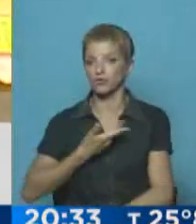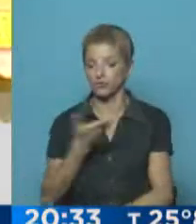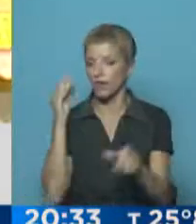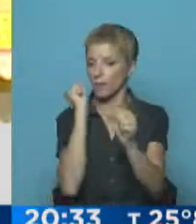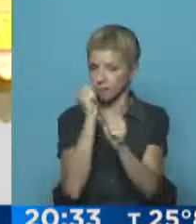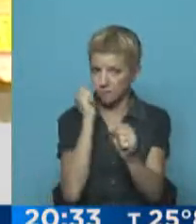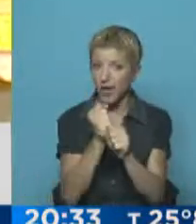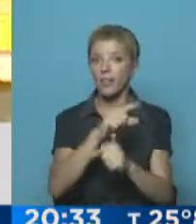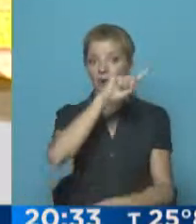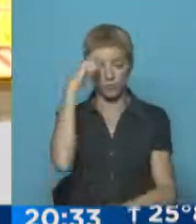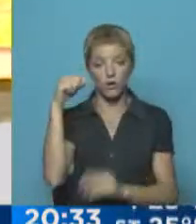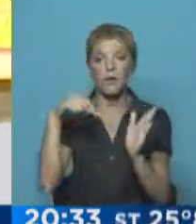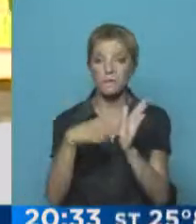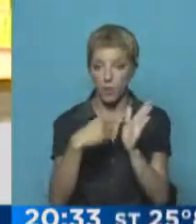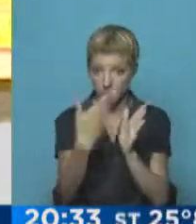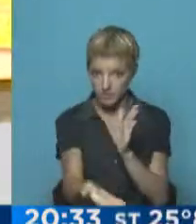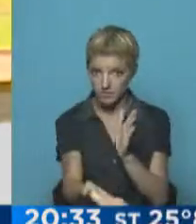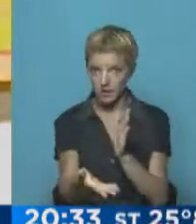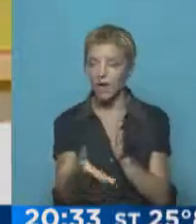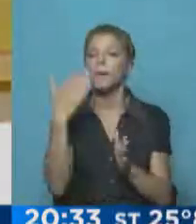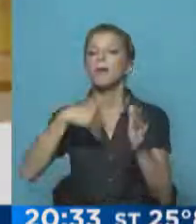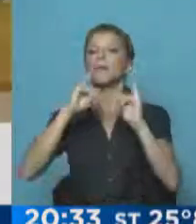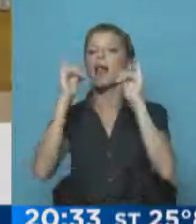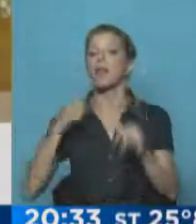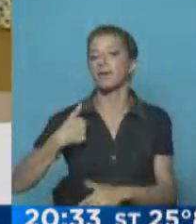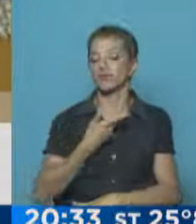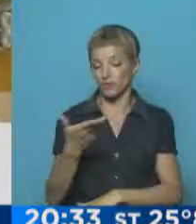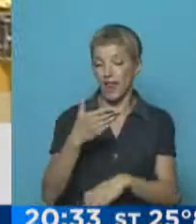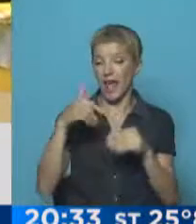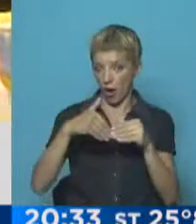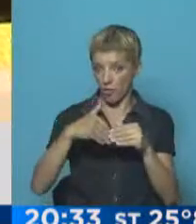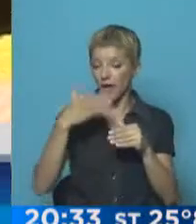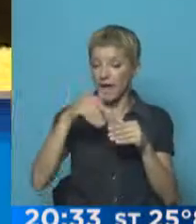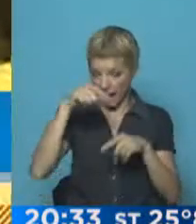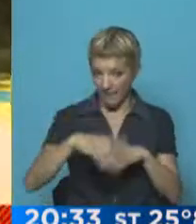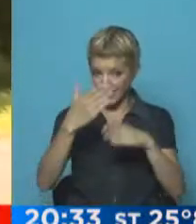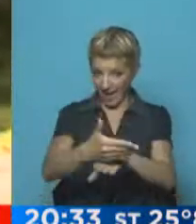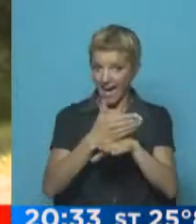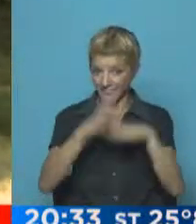Nación y Provincia para garantizar la paz social antes y después de las fiestas de